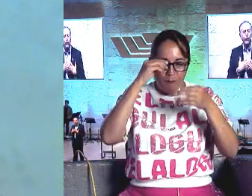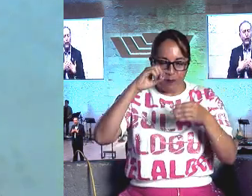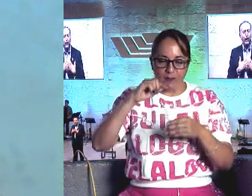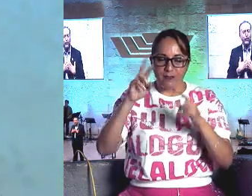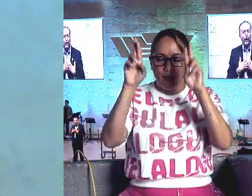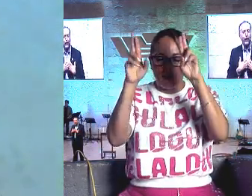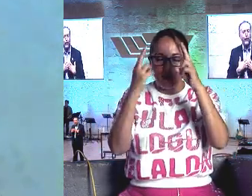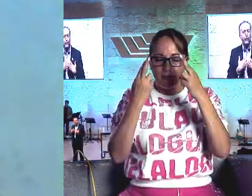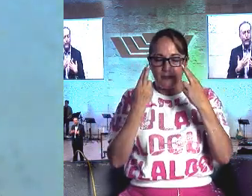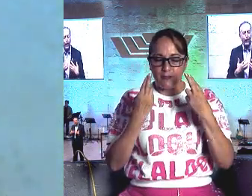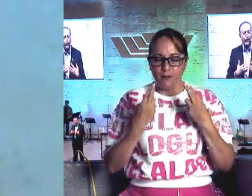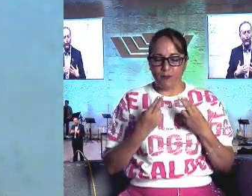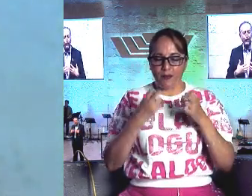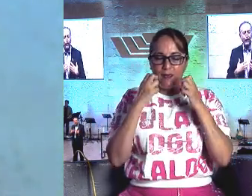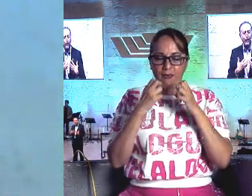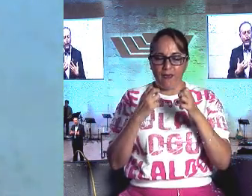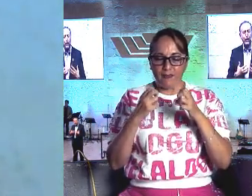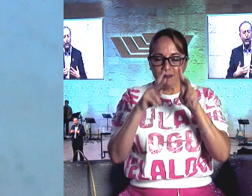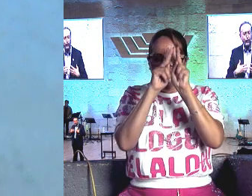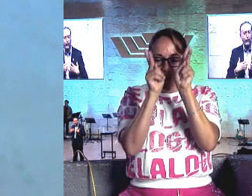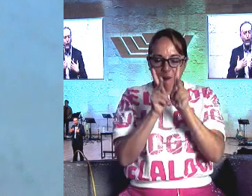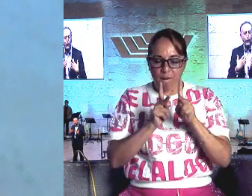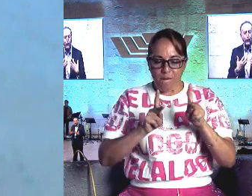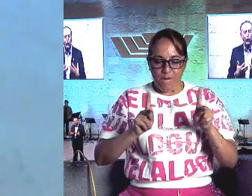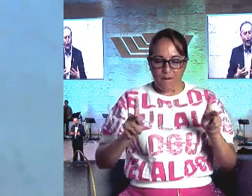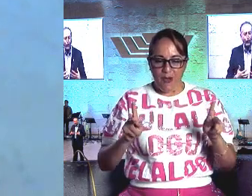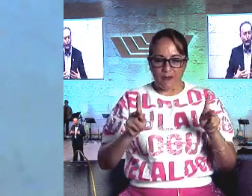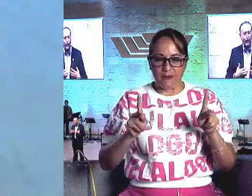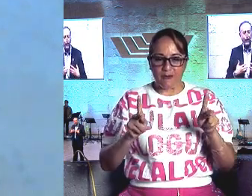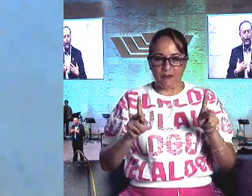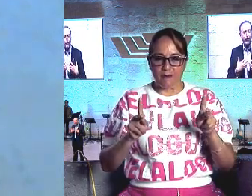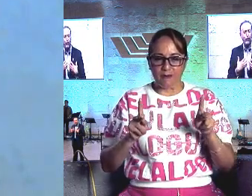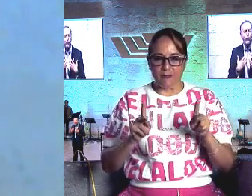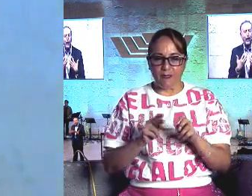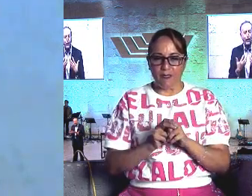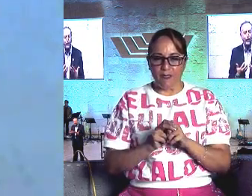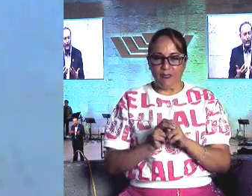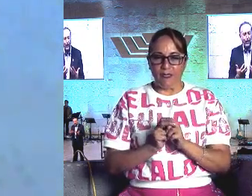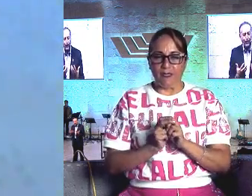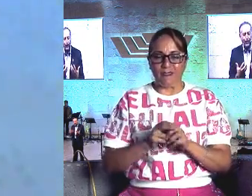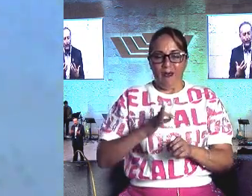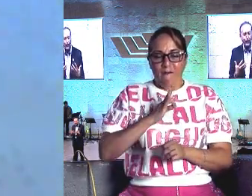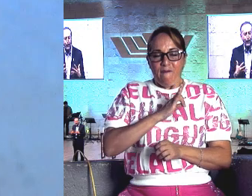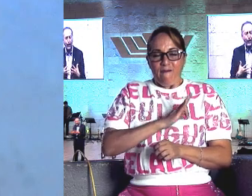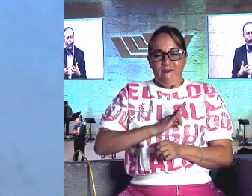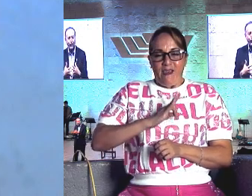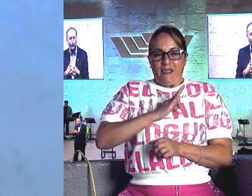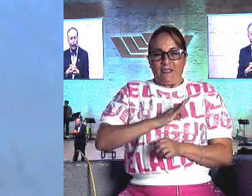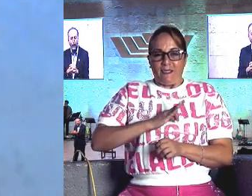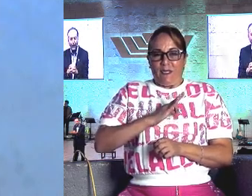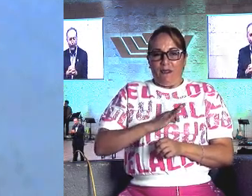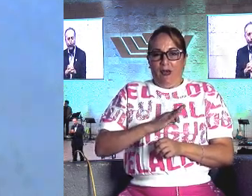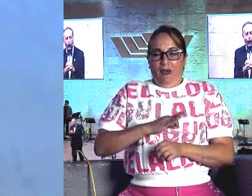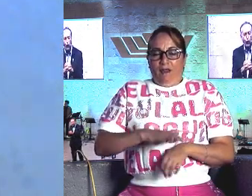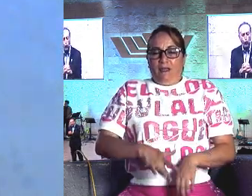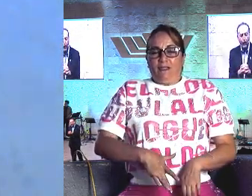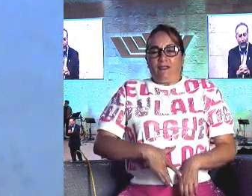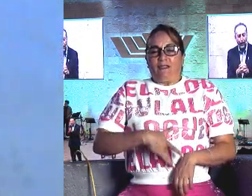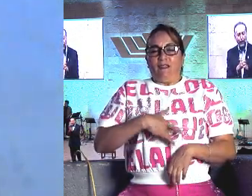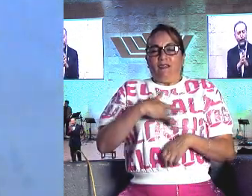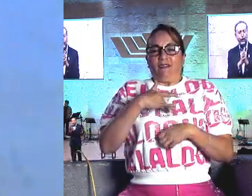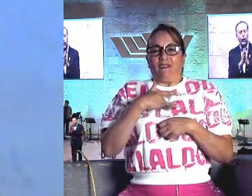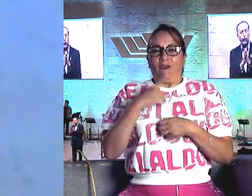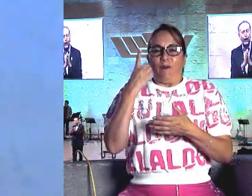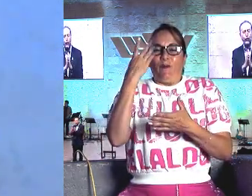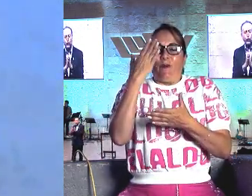recibir esa paz, esa dicha, esa bienaventuranza, esa felicidad de tener esa experiencia única